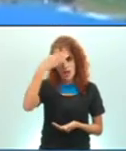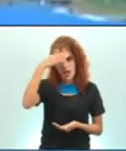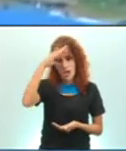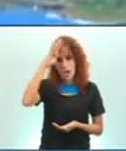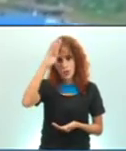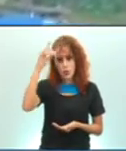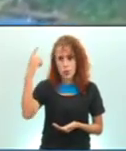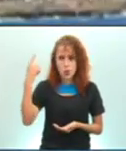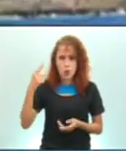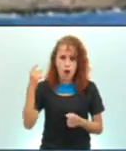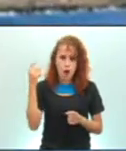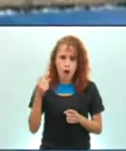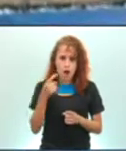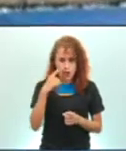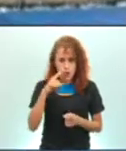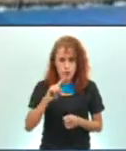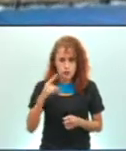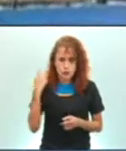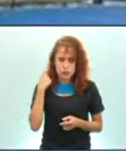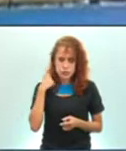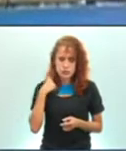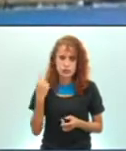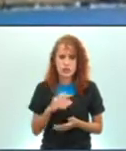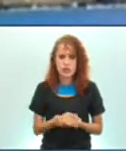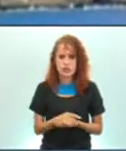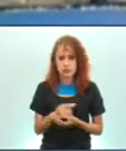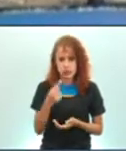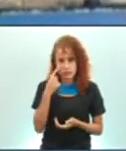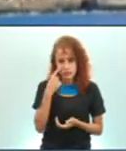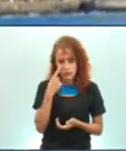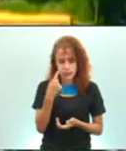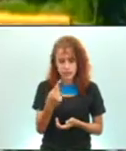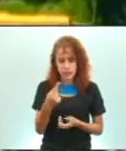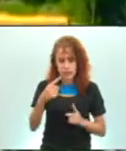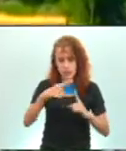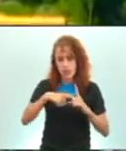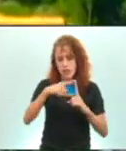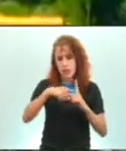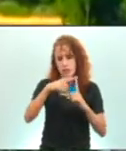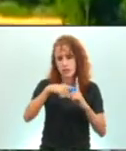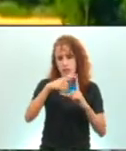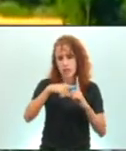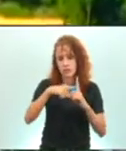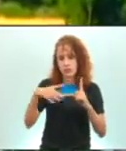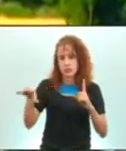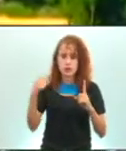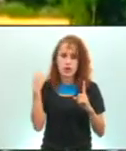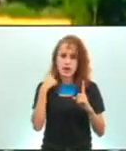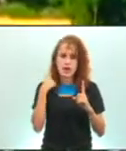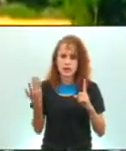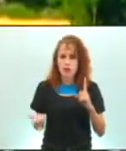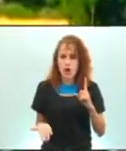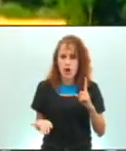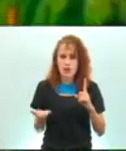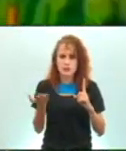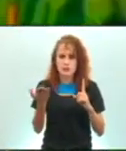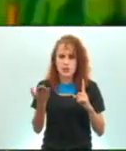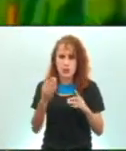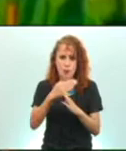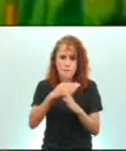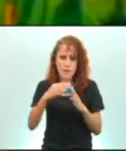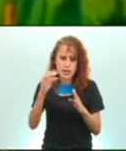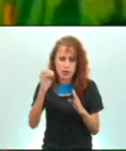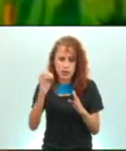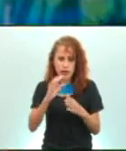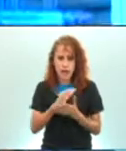En Cuba, en las últimas décadas, las evidencias observadas indican claramente que la temperatura media anual ha aumentado cerca de